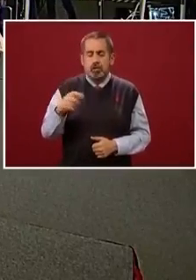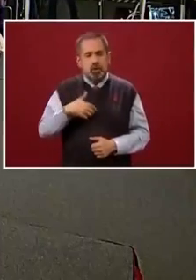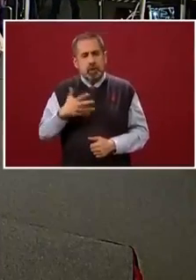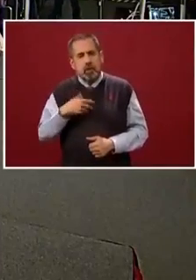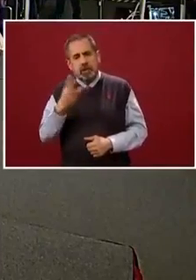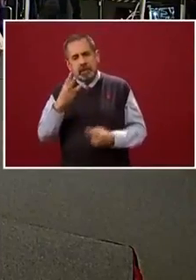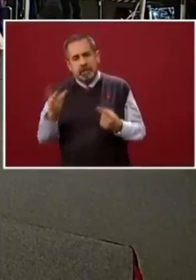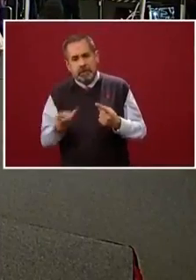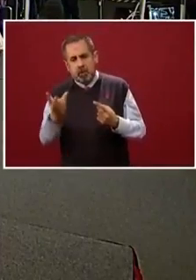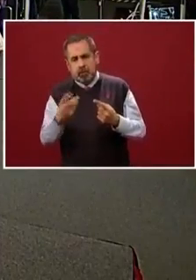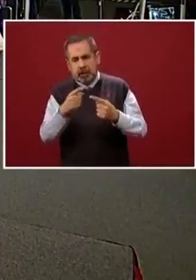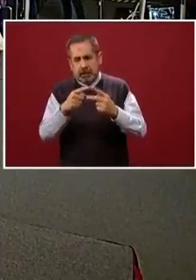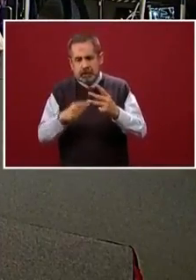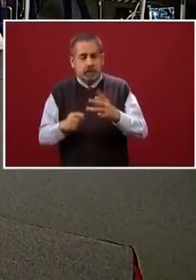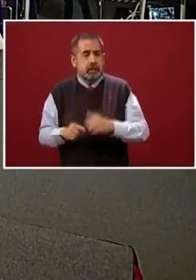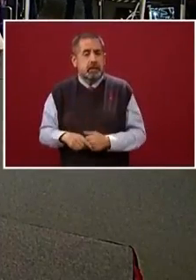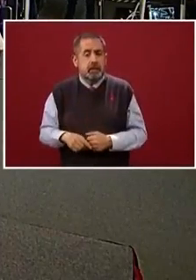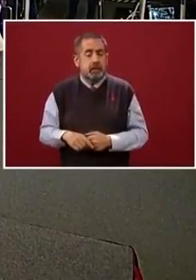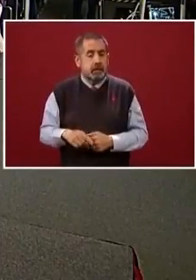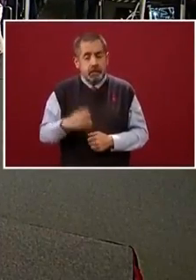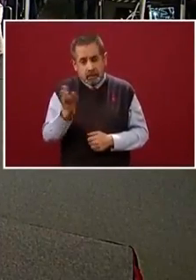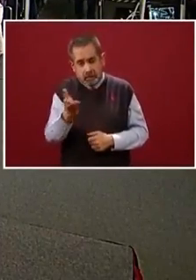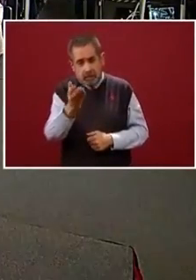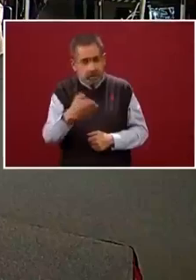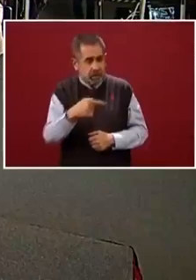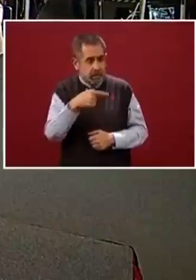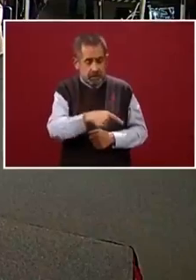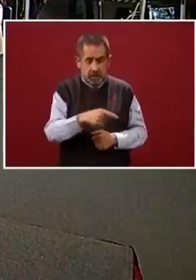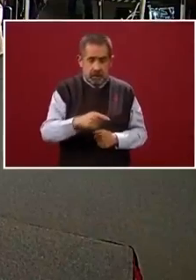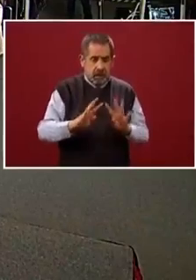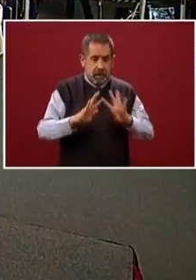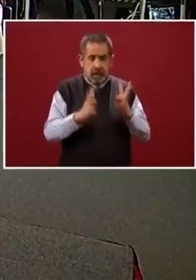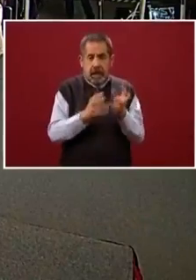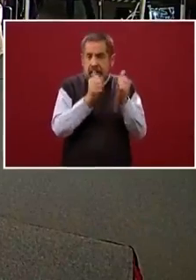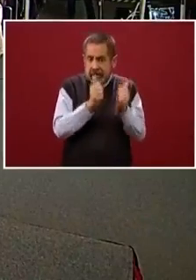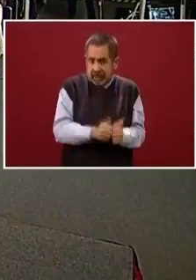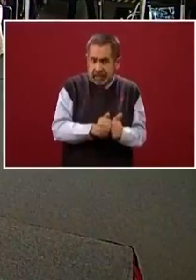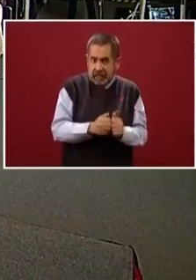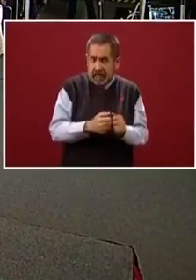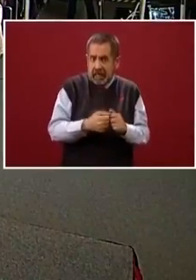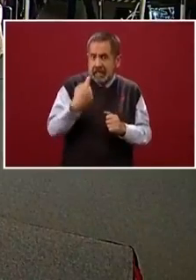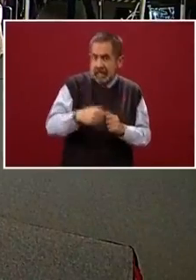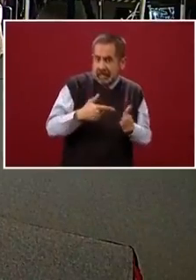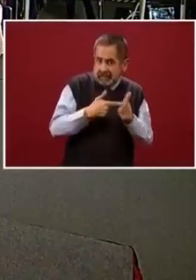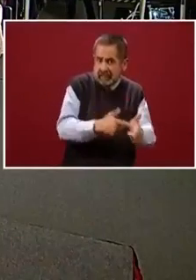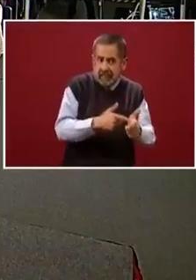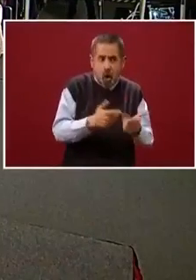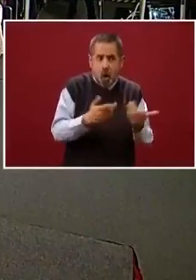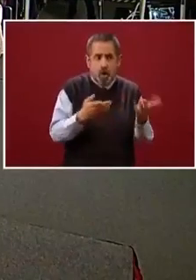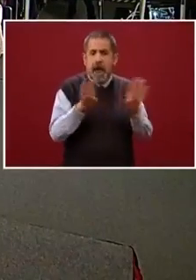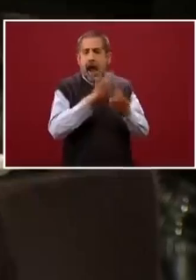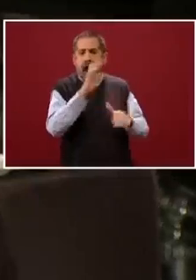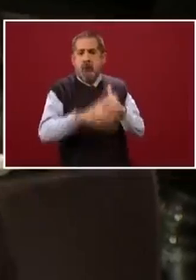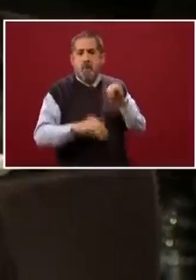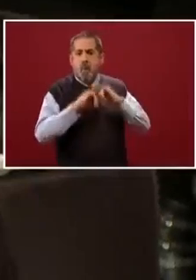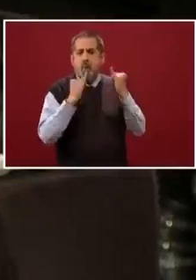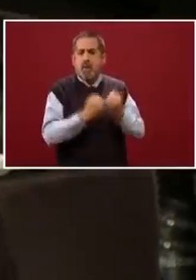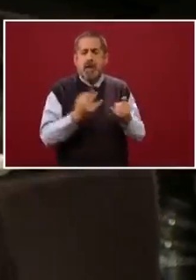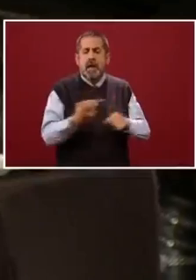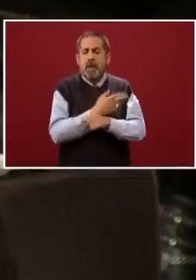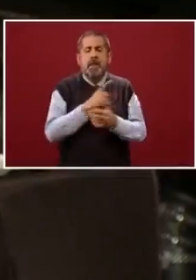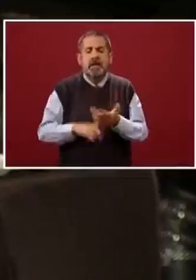preguntas. Si se implanta, ¿va a ser una sesión permanente del Consejo de Salubridad o se cerró? Y si ellos darían la línea, si